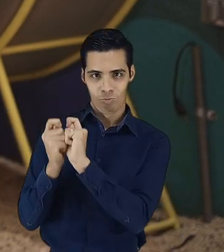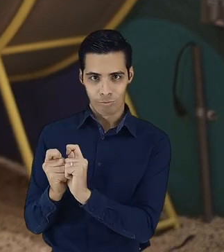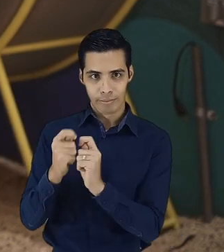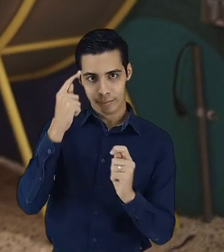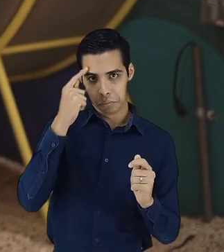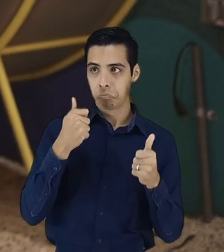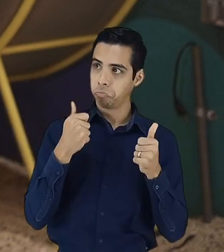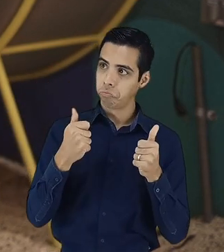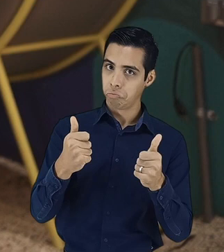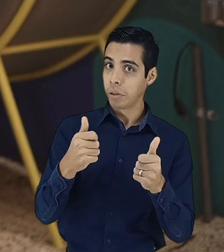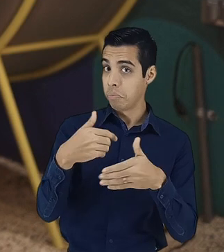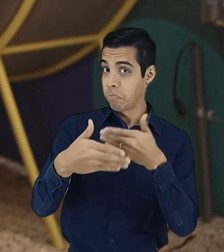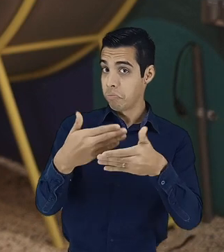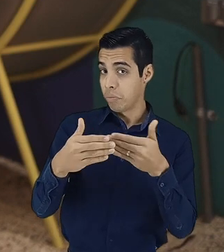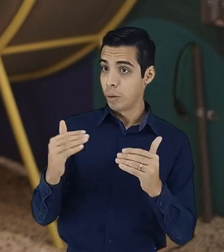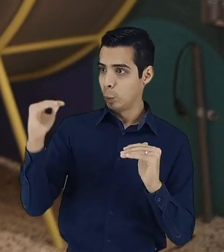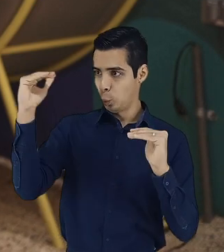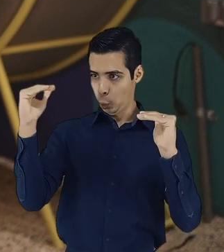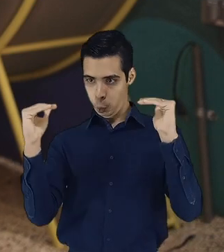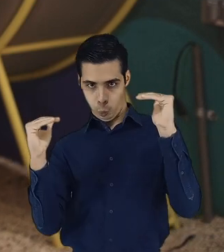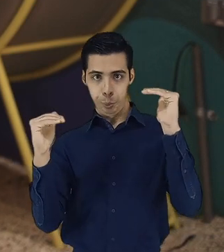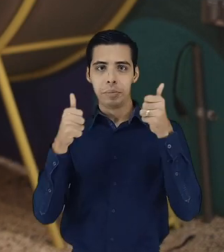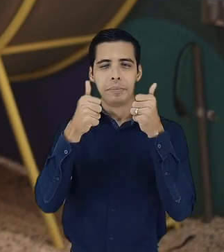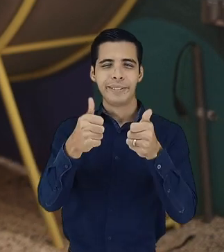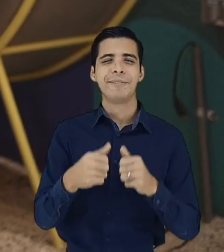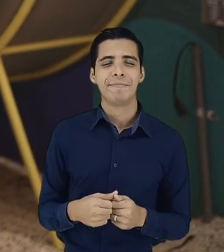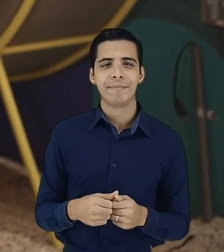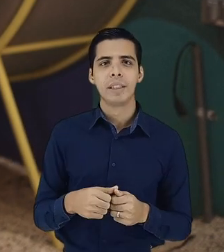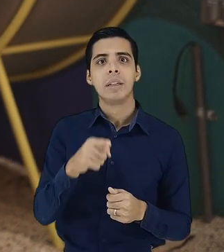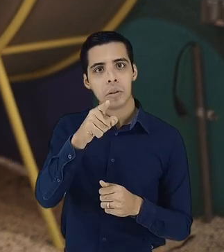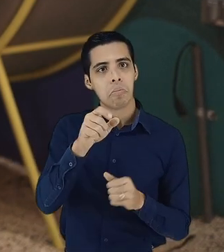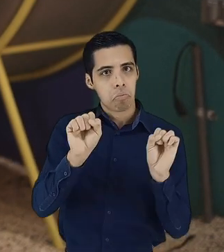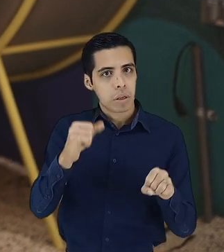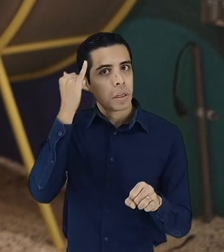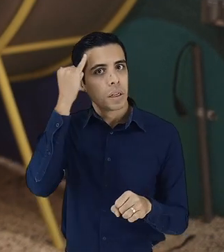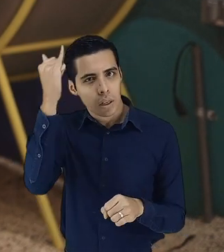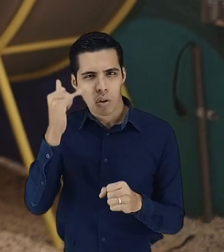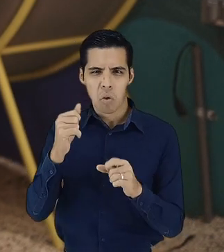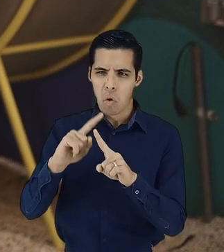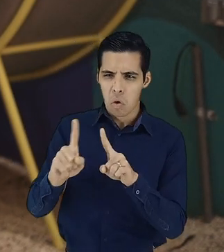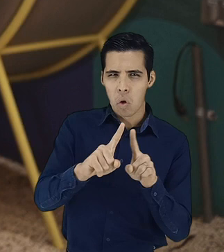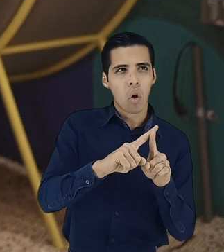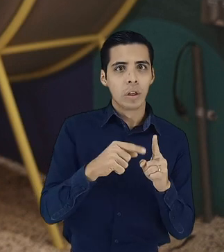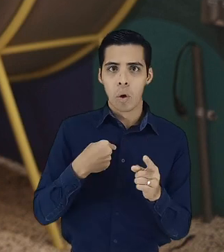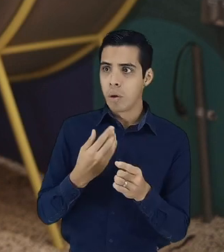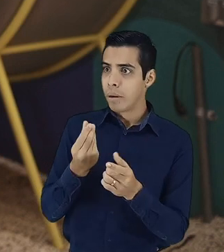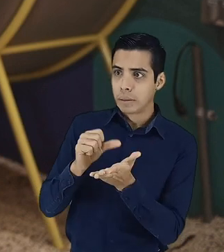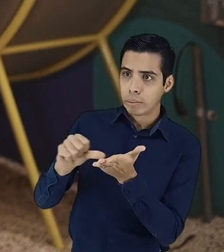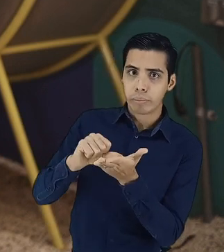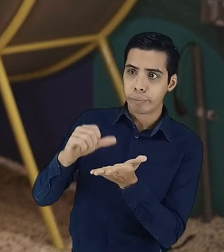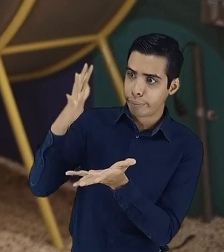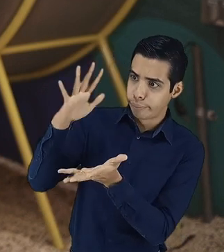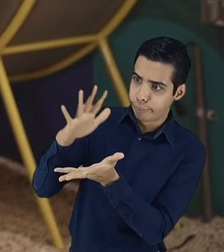Recuerda que de ti depende que este presupuesto se cumpla. Utiliza diferentes herramientas que te alerten cuando estés cerca de gastar tu presupuesto.